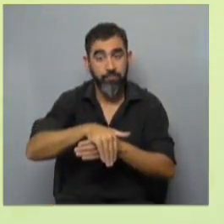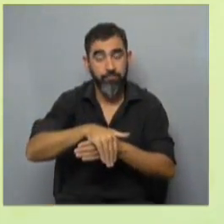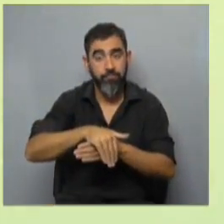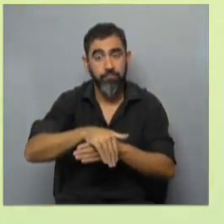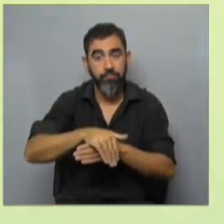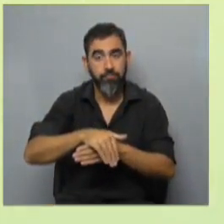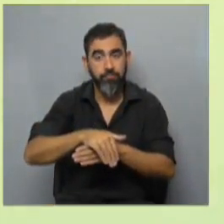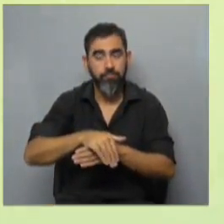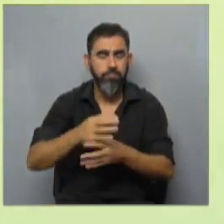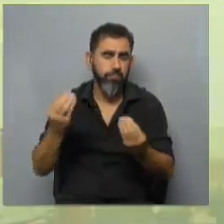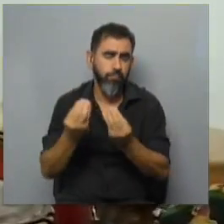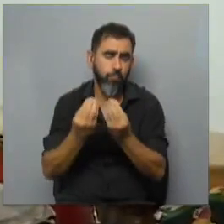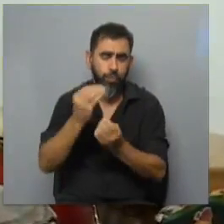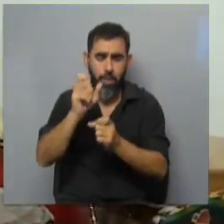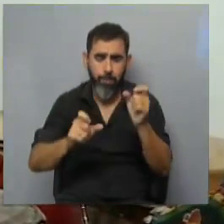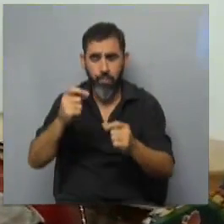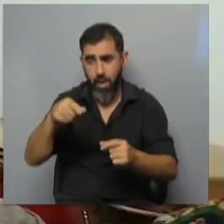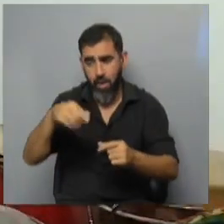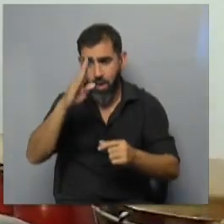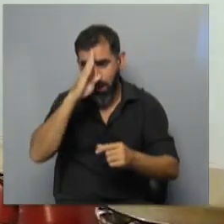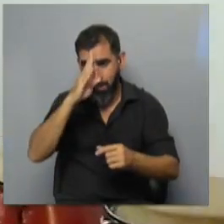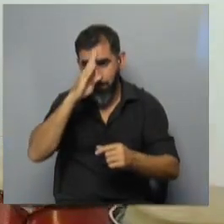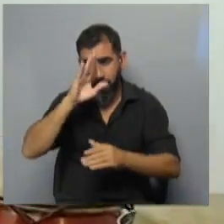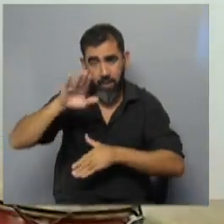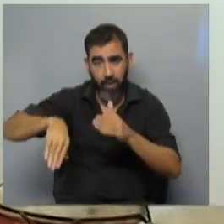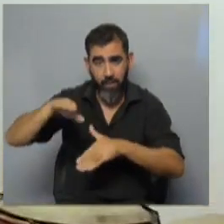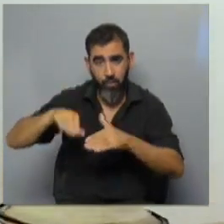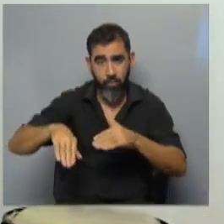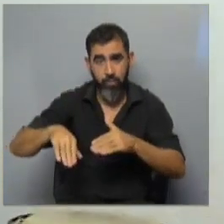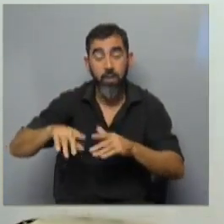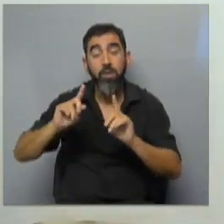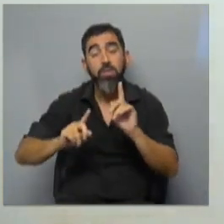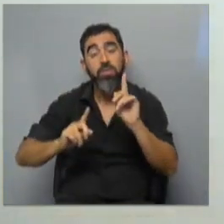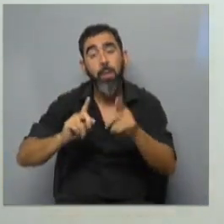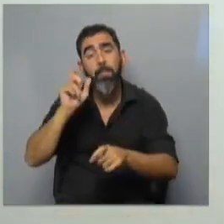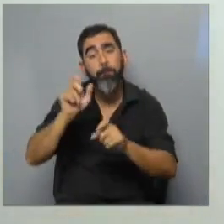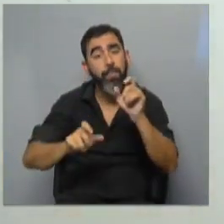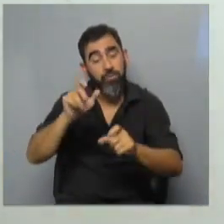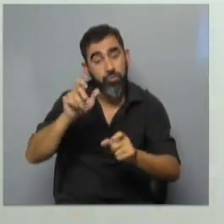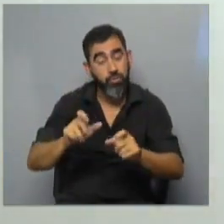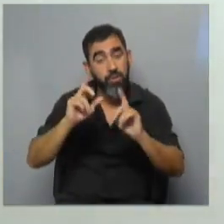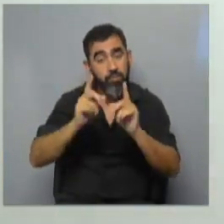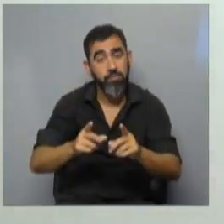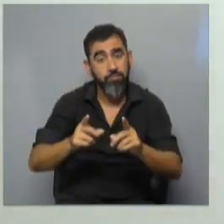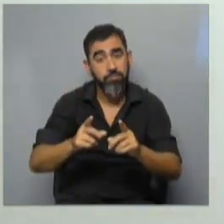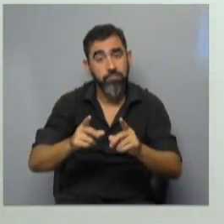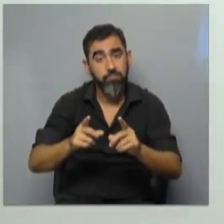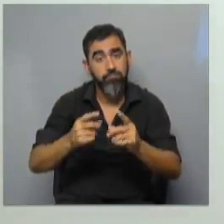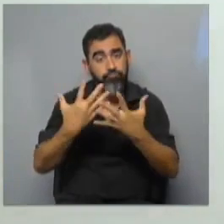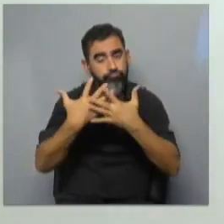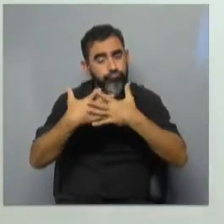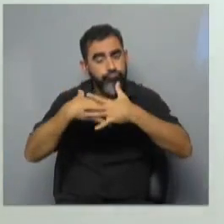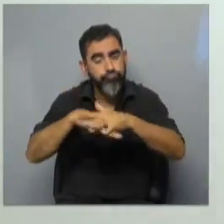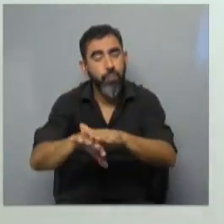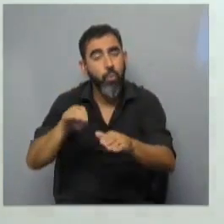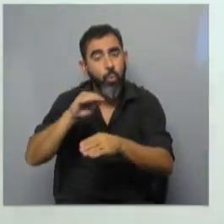muchísimas decenas de personas con la escuela de mundo afro de candombe del mundo afro y gente también que a digamos incursionado y fusionado la